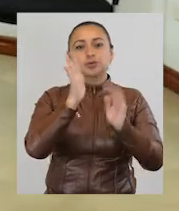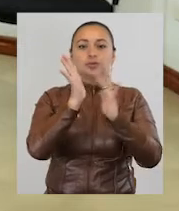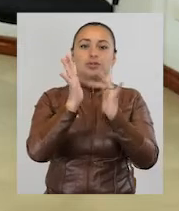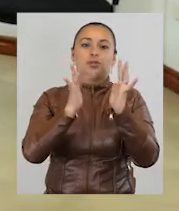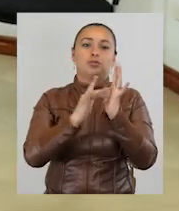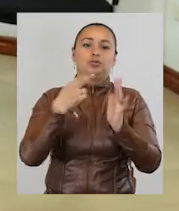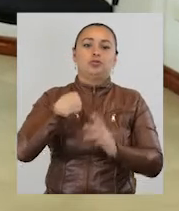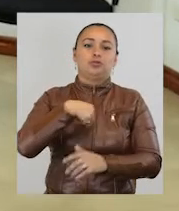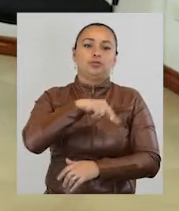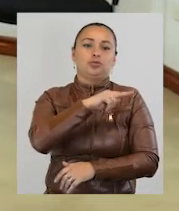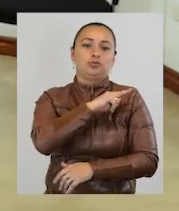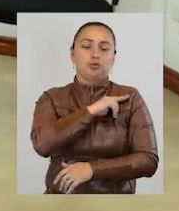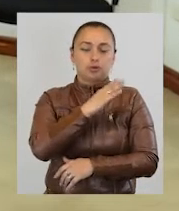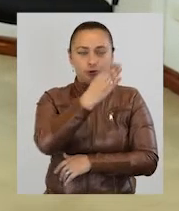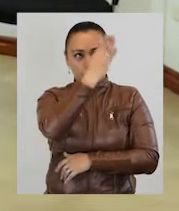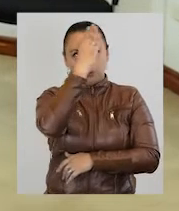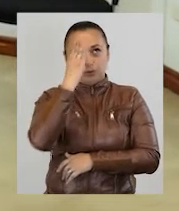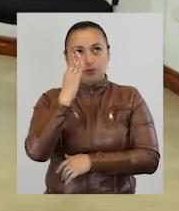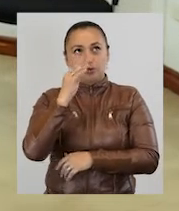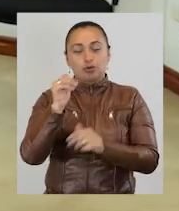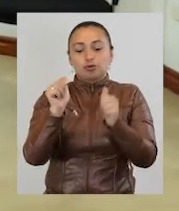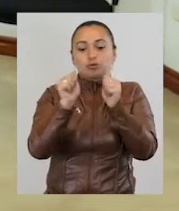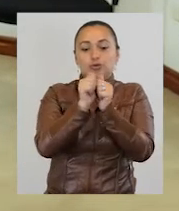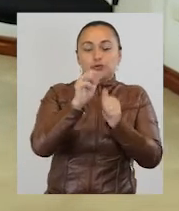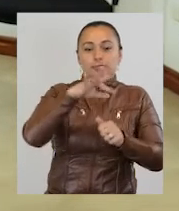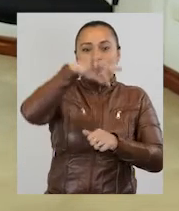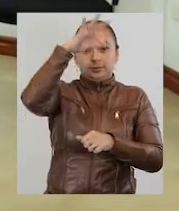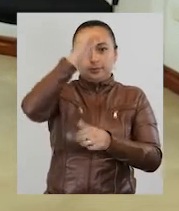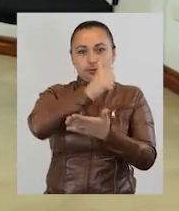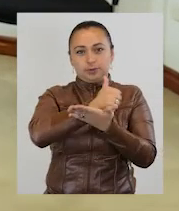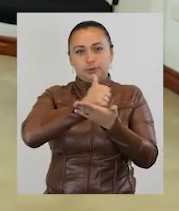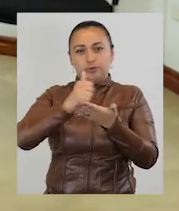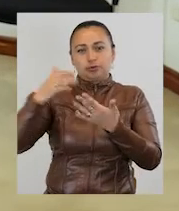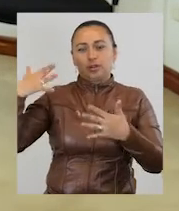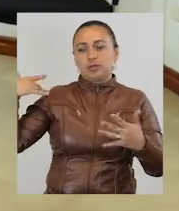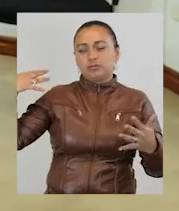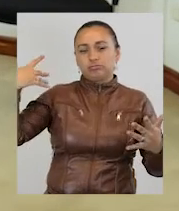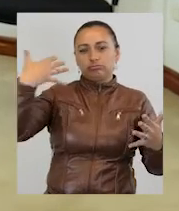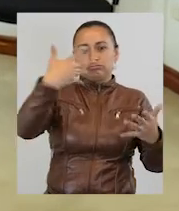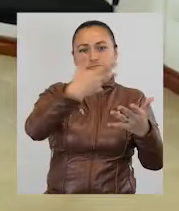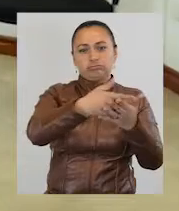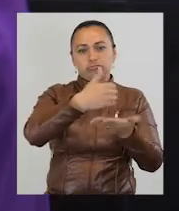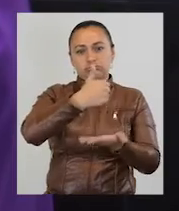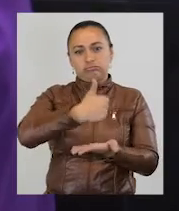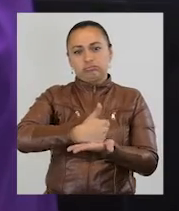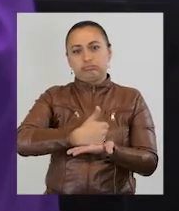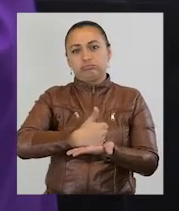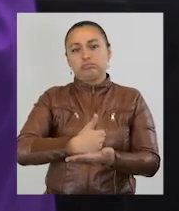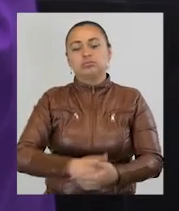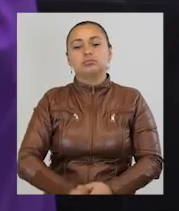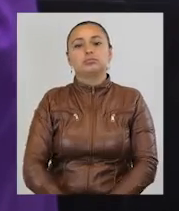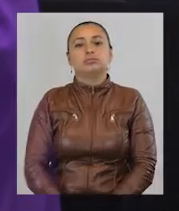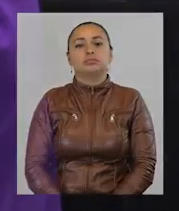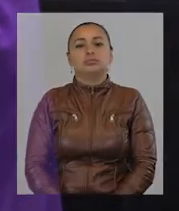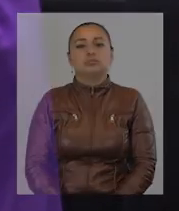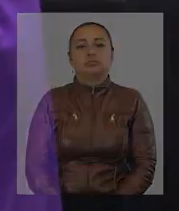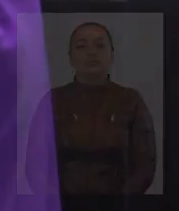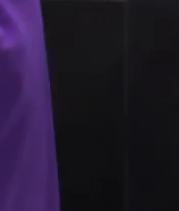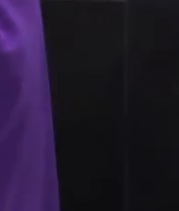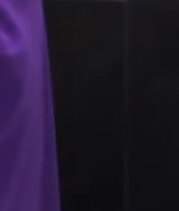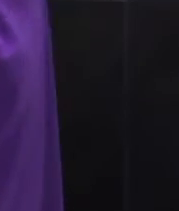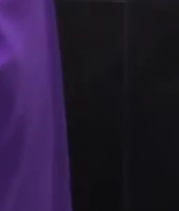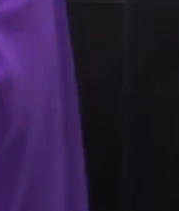nuestro Señor Jesucristo, tu Hijo, quien contigo y el Espíritu Santo vive y reina por los siglos de los siglos.